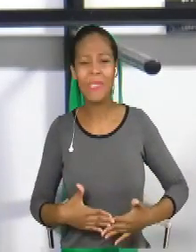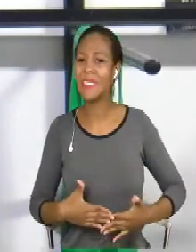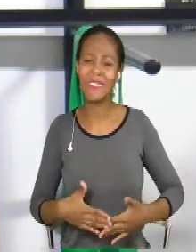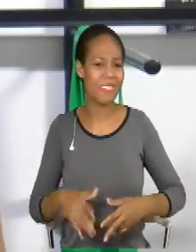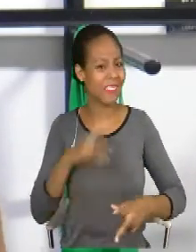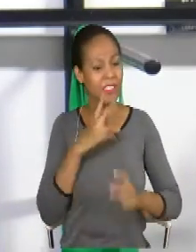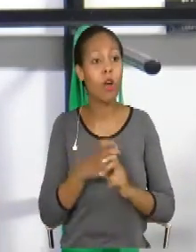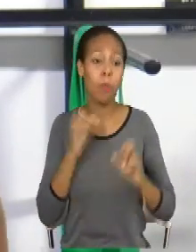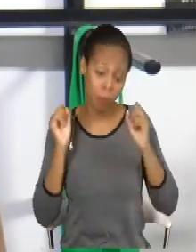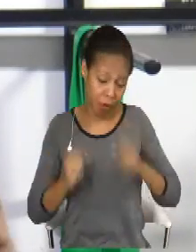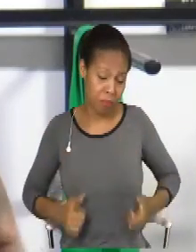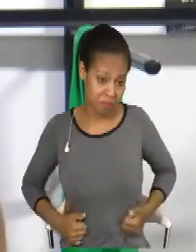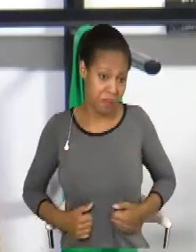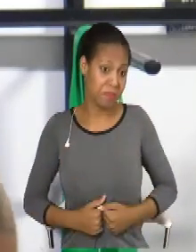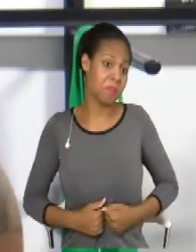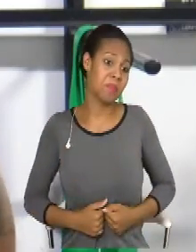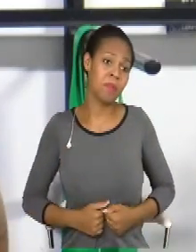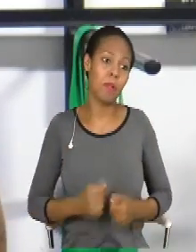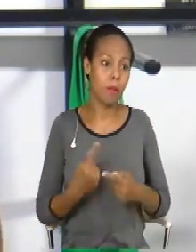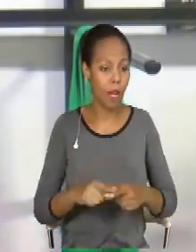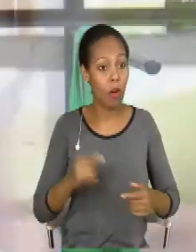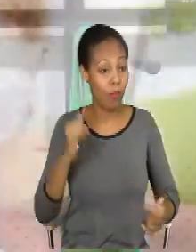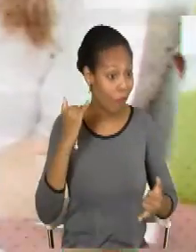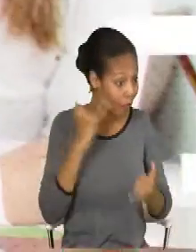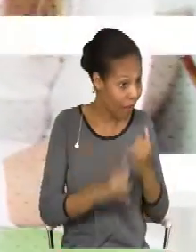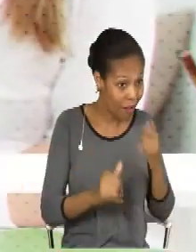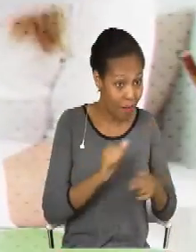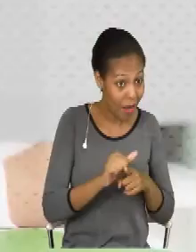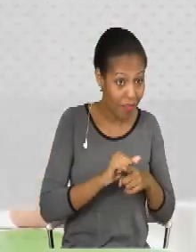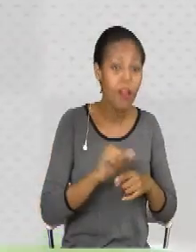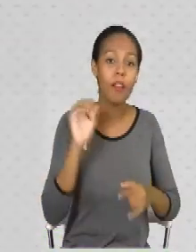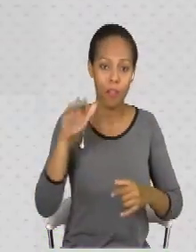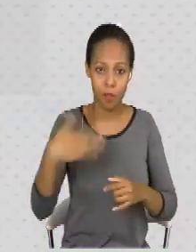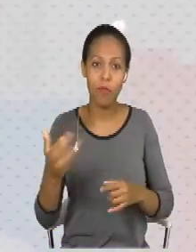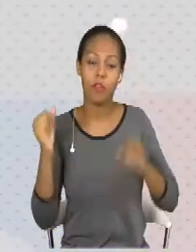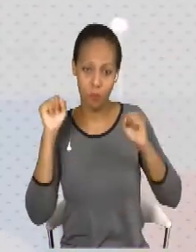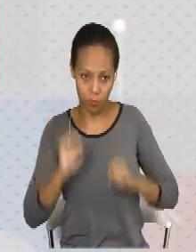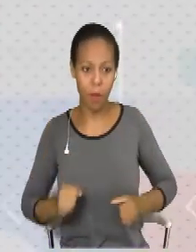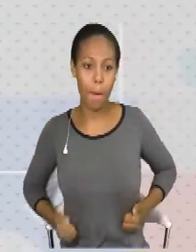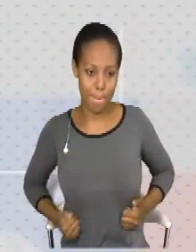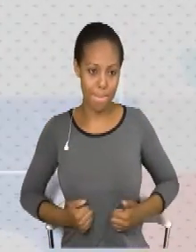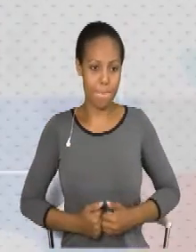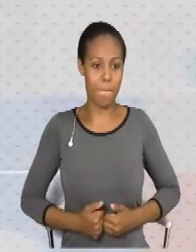puede utilizar, pero la faja, pues ya después del entrenamiento. Entonces,